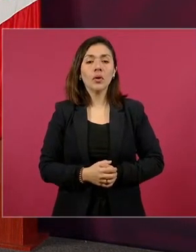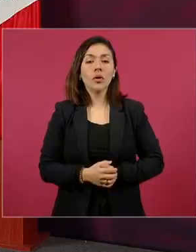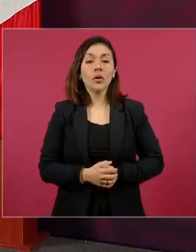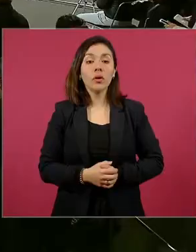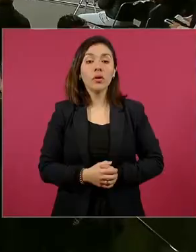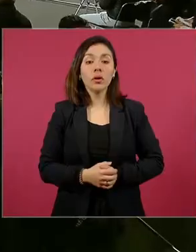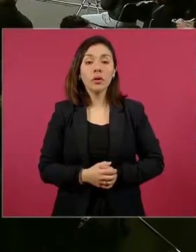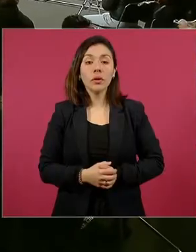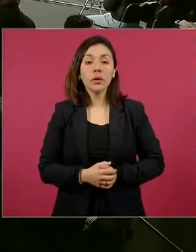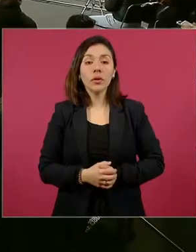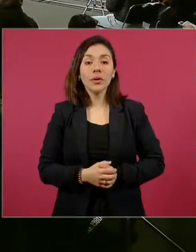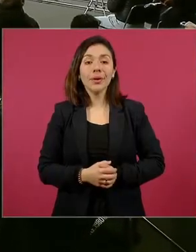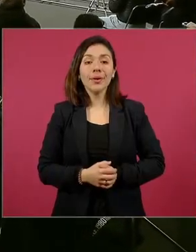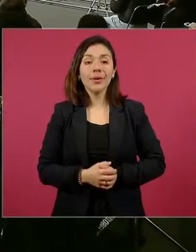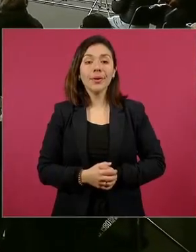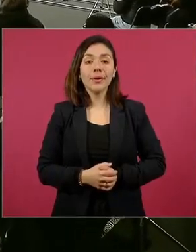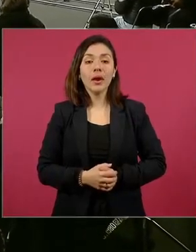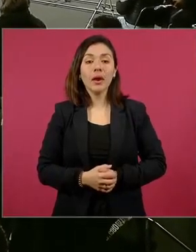¿Mande?